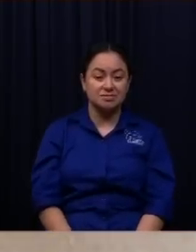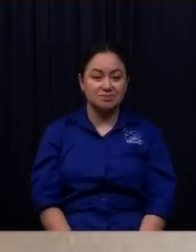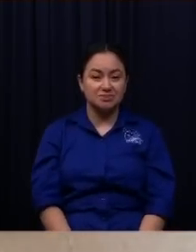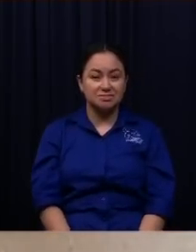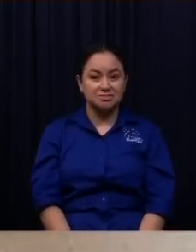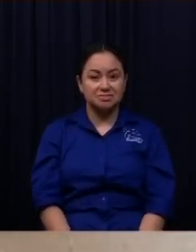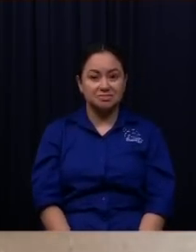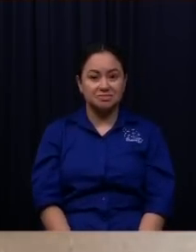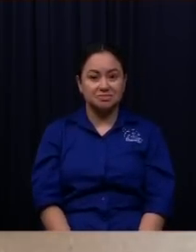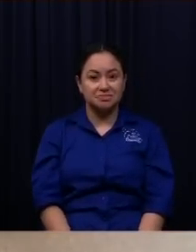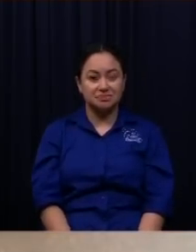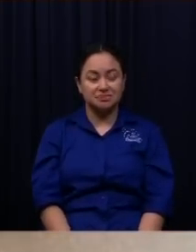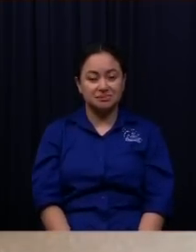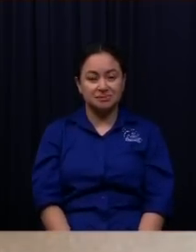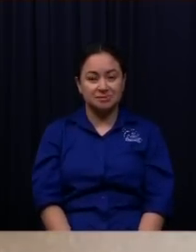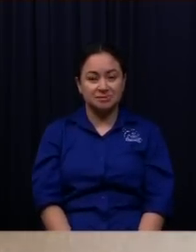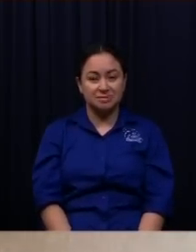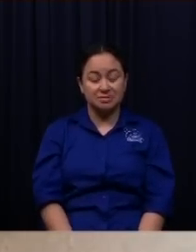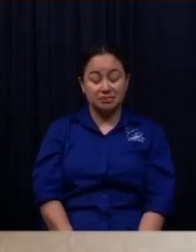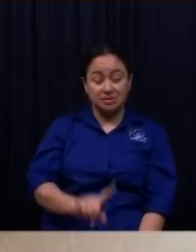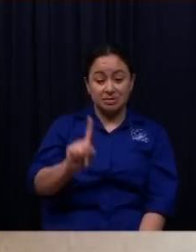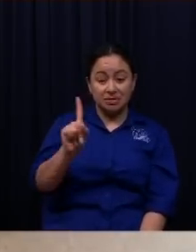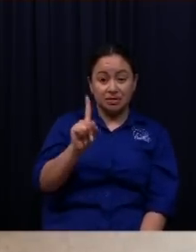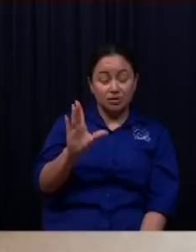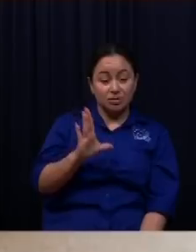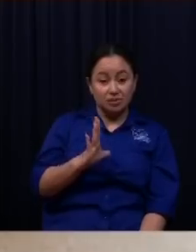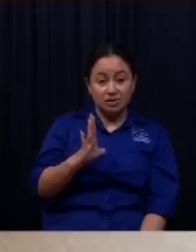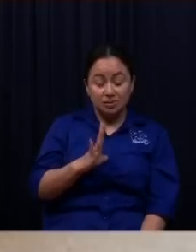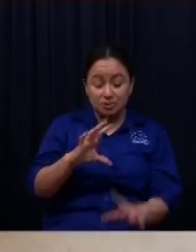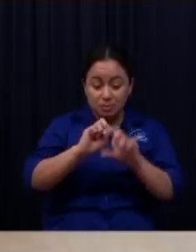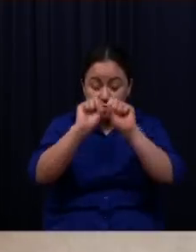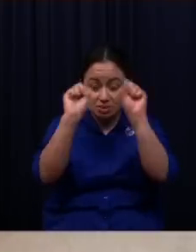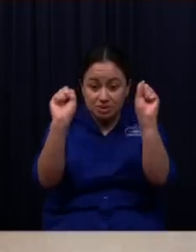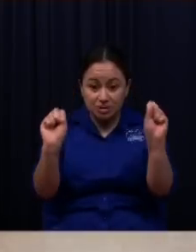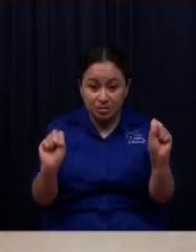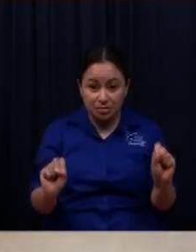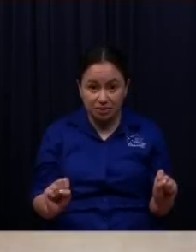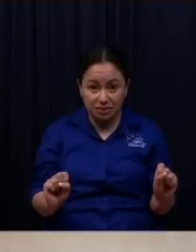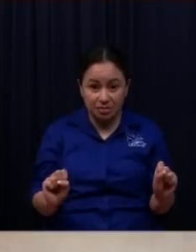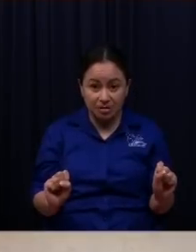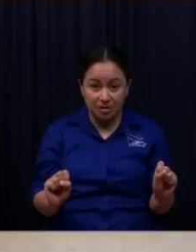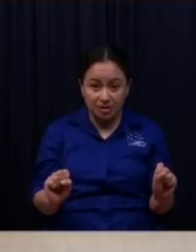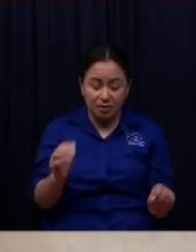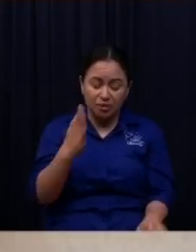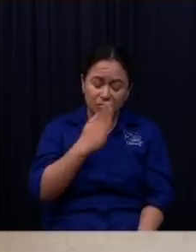no tenemos un sumo sacerdote que no pueda compadecerse de nuestras flaquezas,